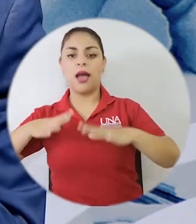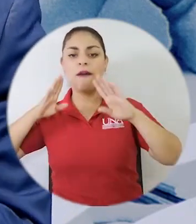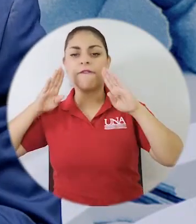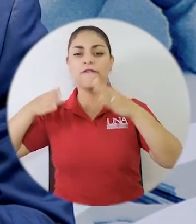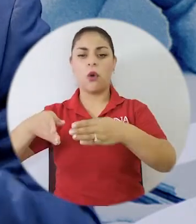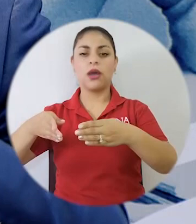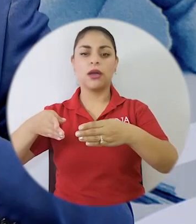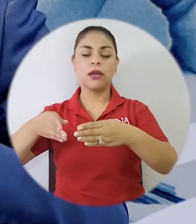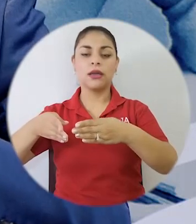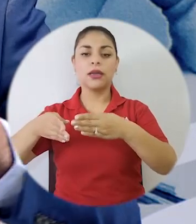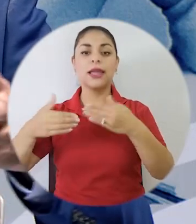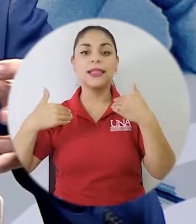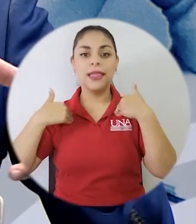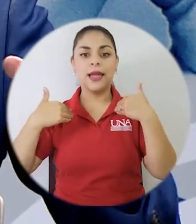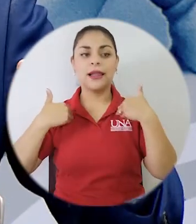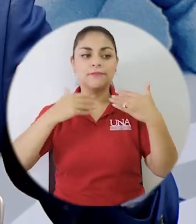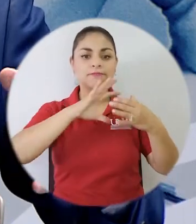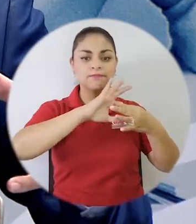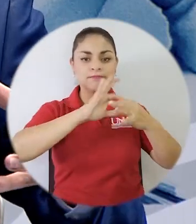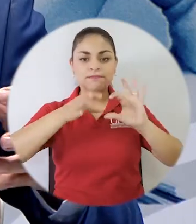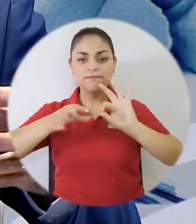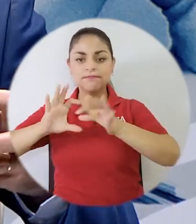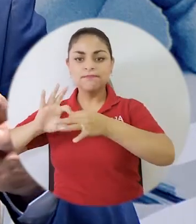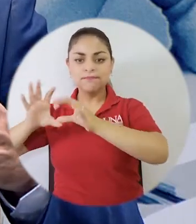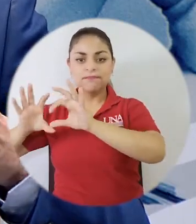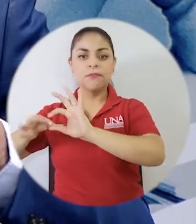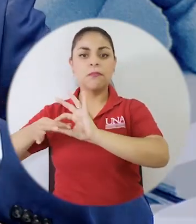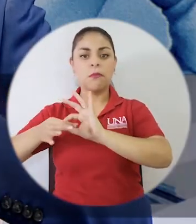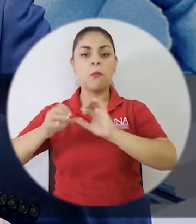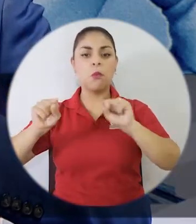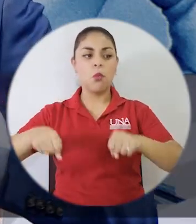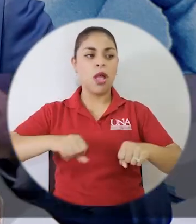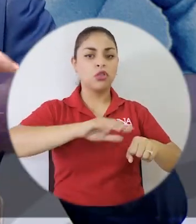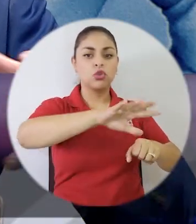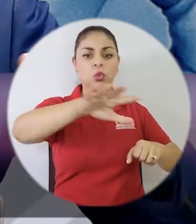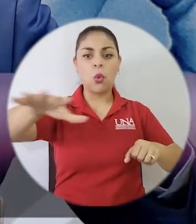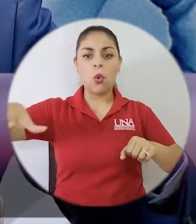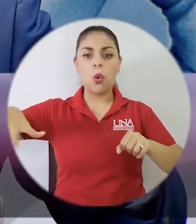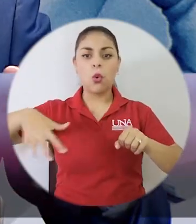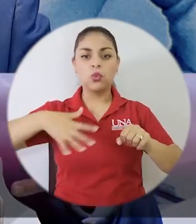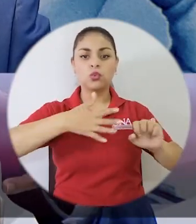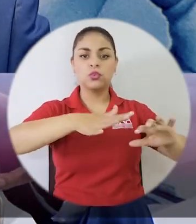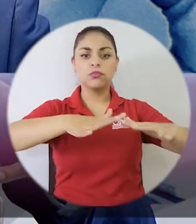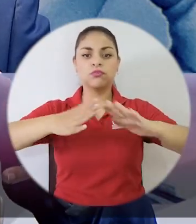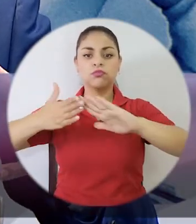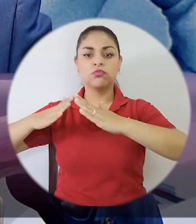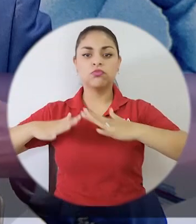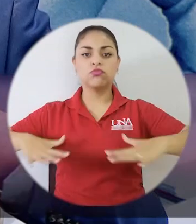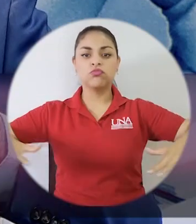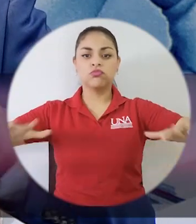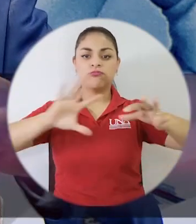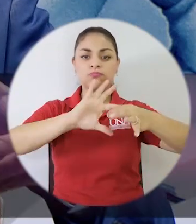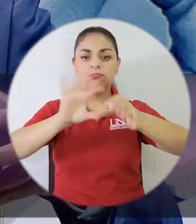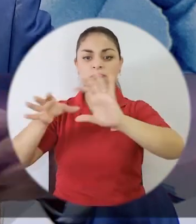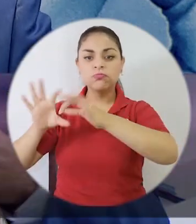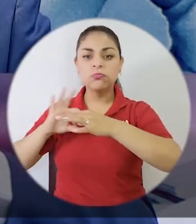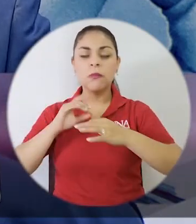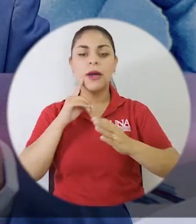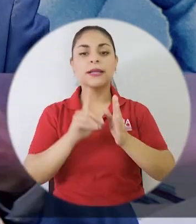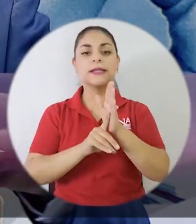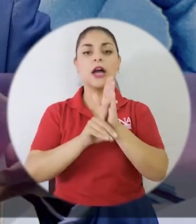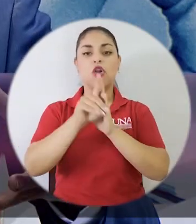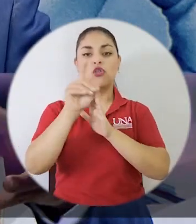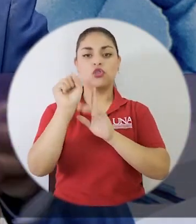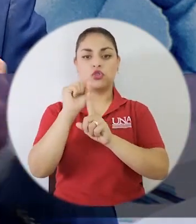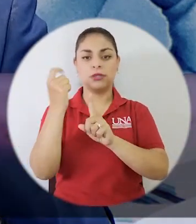sectorial, territorial, que permita la articulación de todos los territorios y de las comunidades de esos territorios al crecimiento económico y